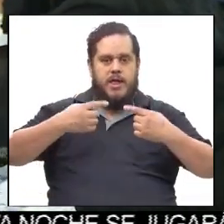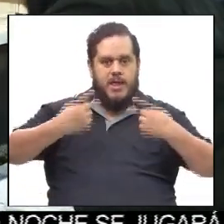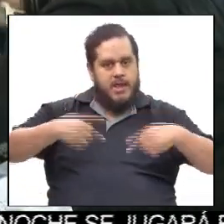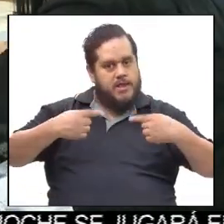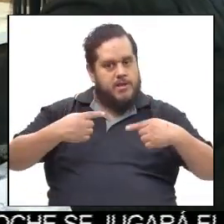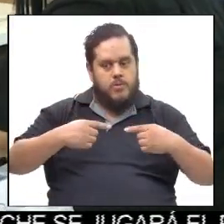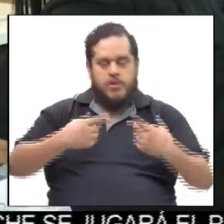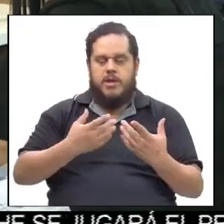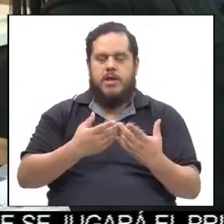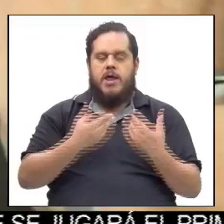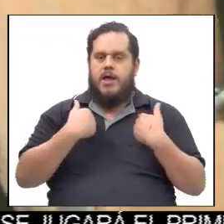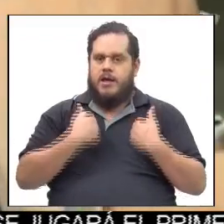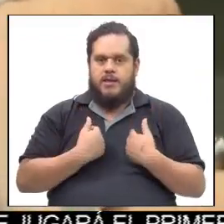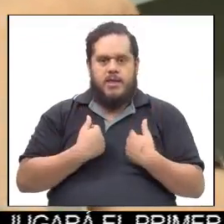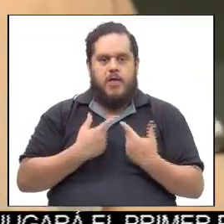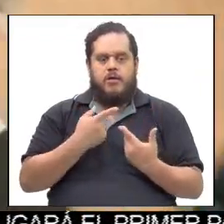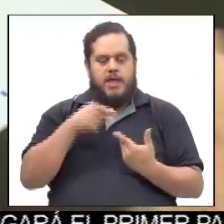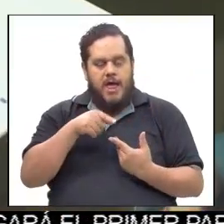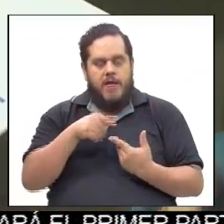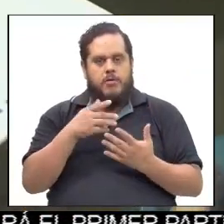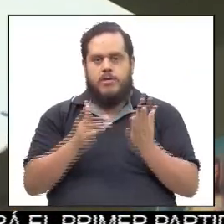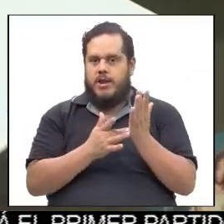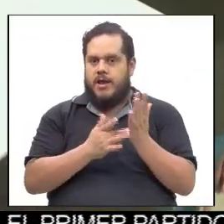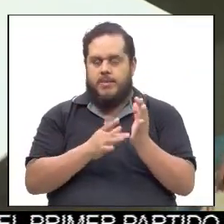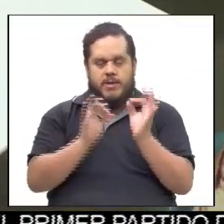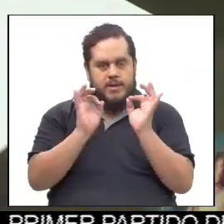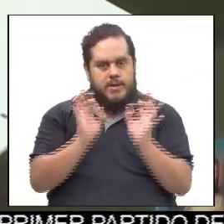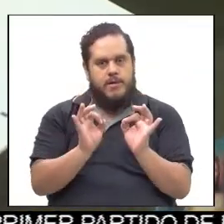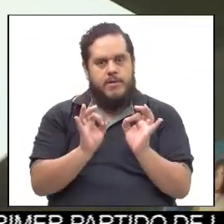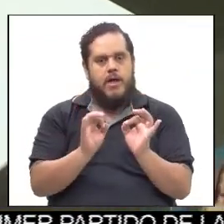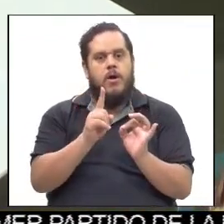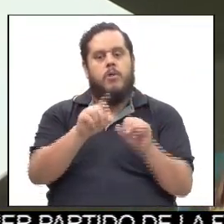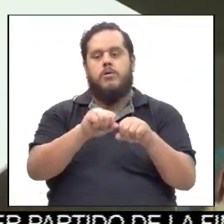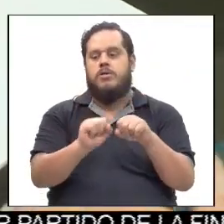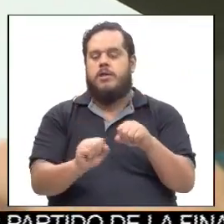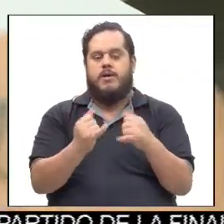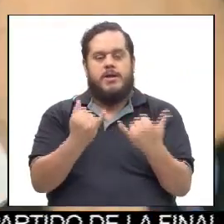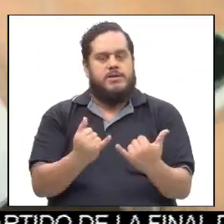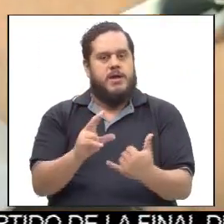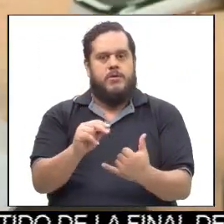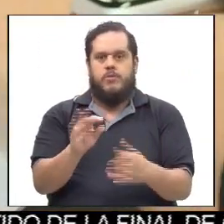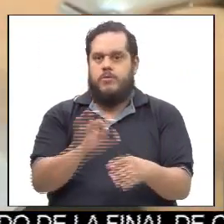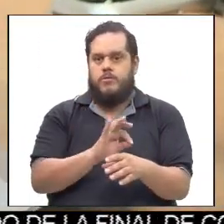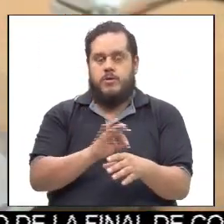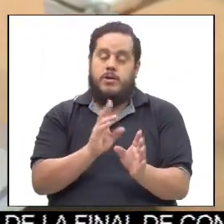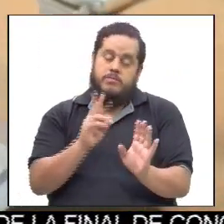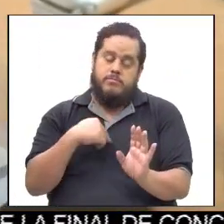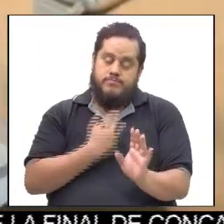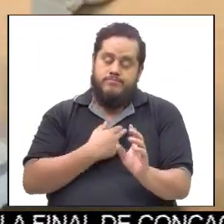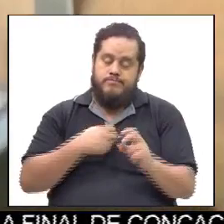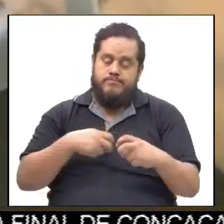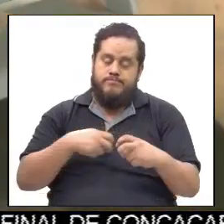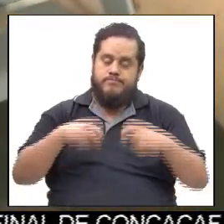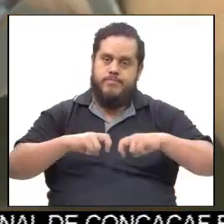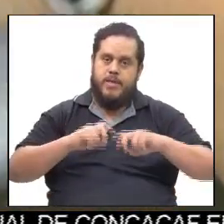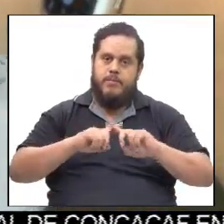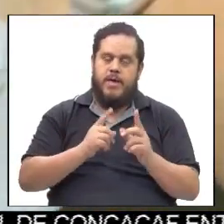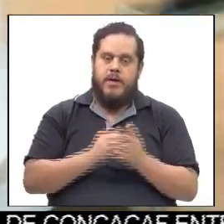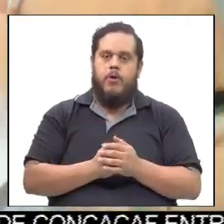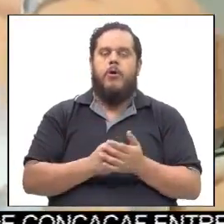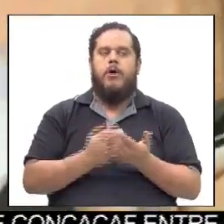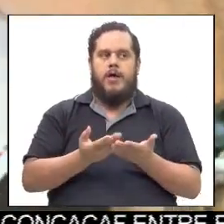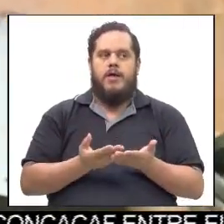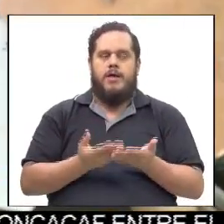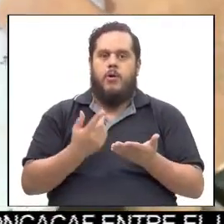que está bien técnicamente dentro de un sistema que ya hoy no es funcional, lo vamos a tener que hacer. Pero será una discusión